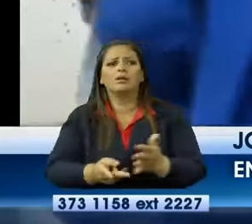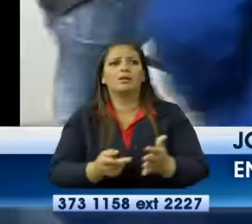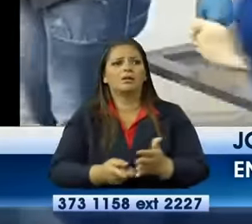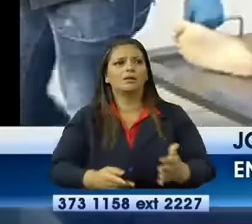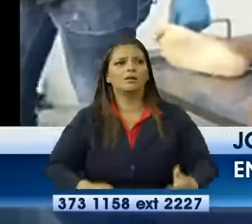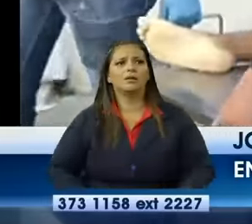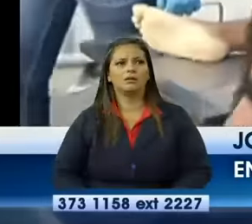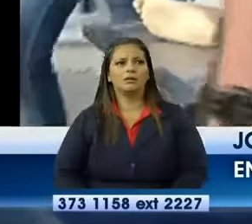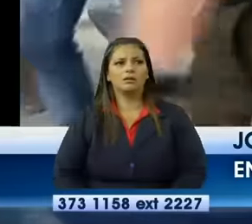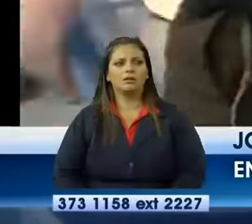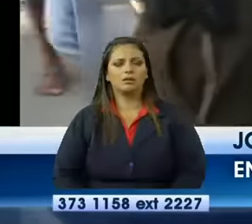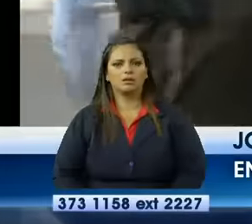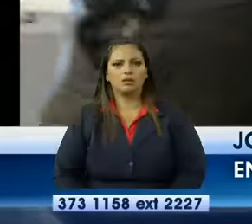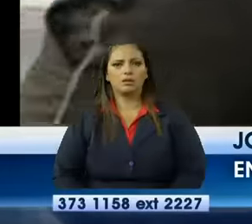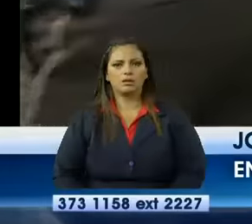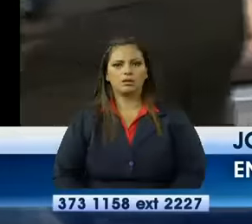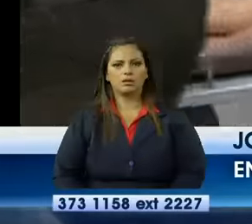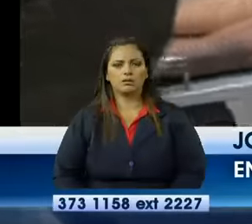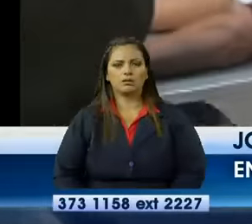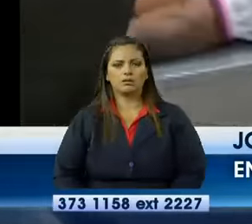forense.